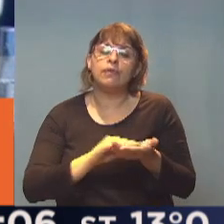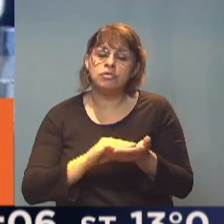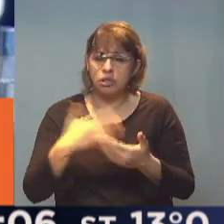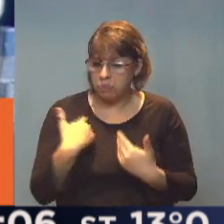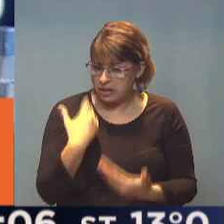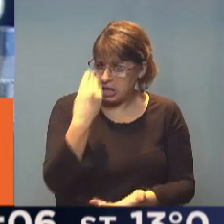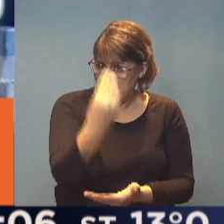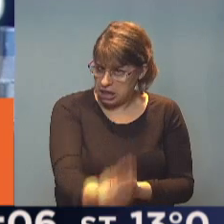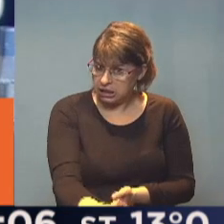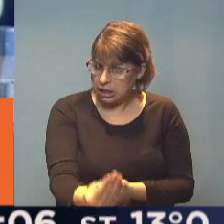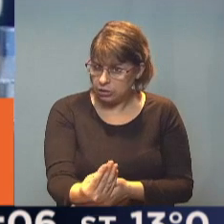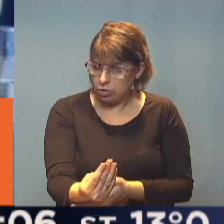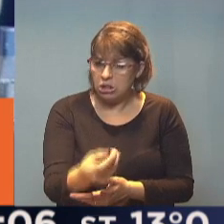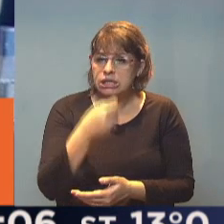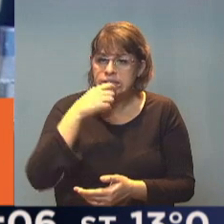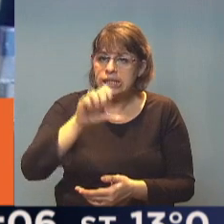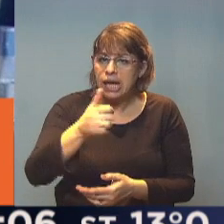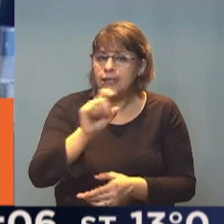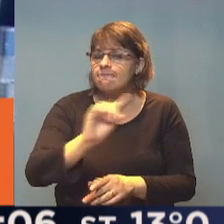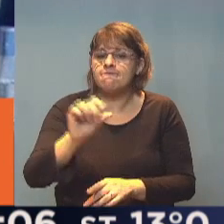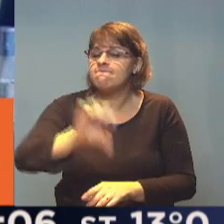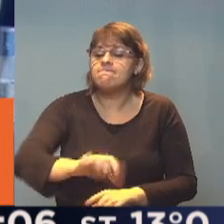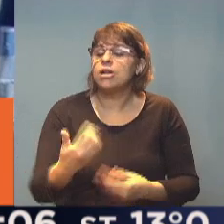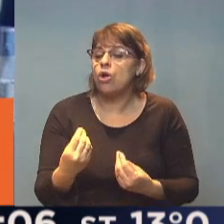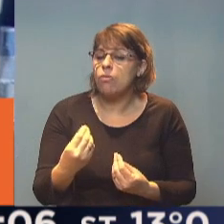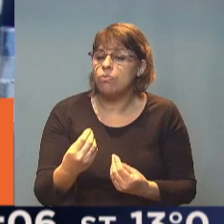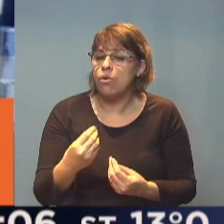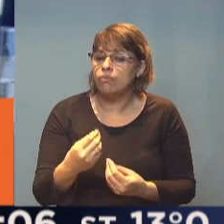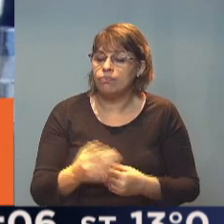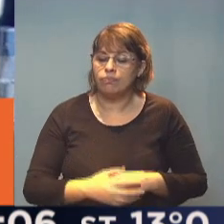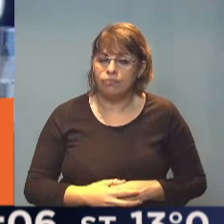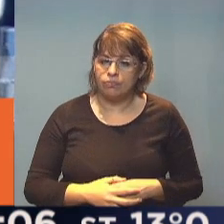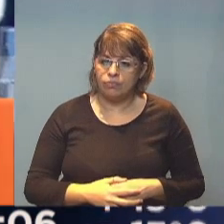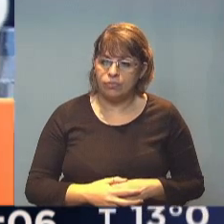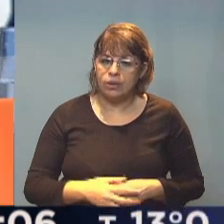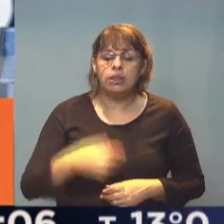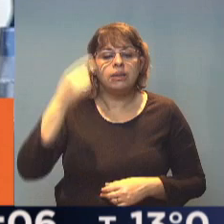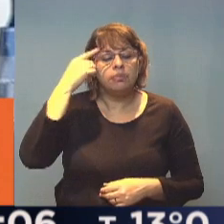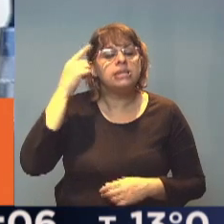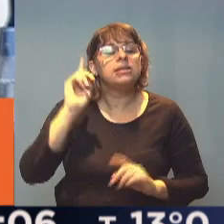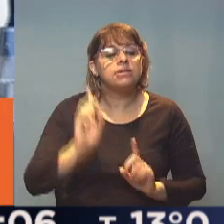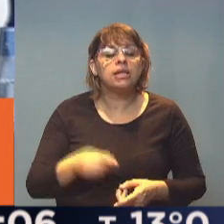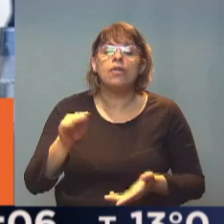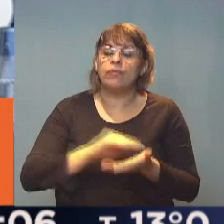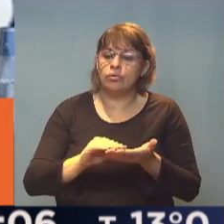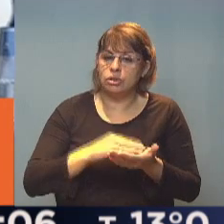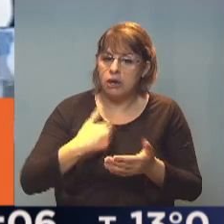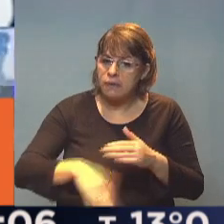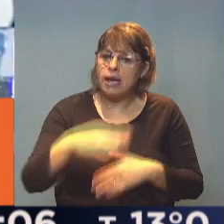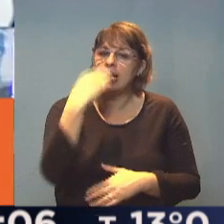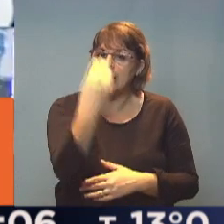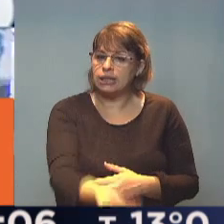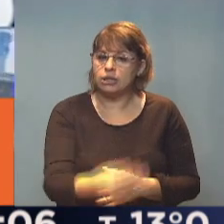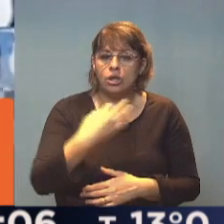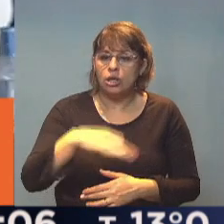pueden ser candidatos y que se verá si ganan o no ganan la elección, si son o no son electos. Lo que sí creemos es que los funcionarios que sean candidatos van